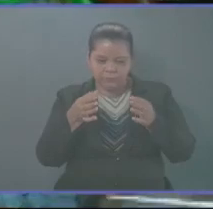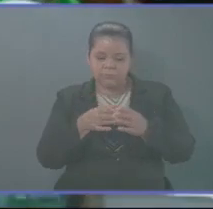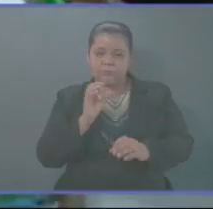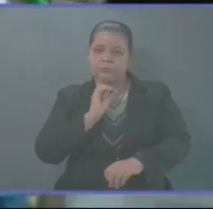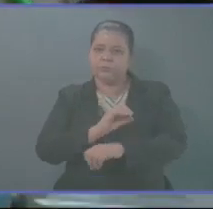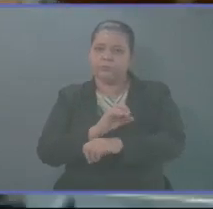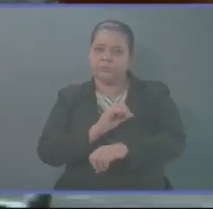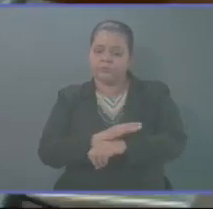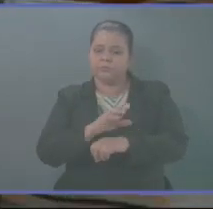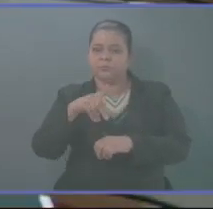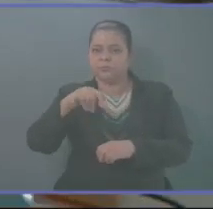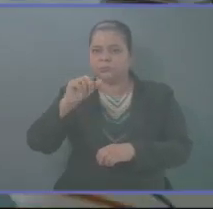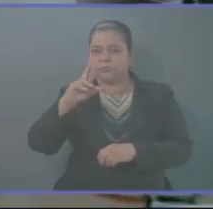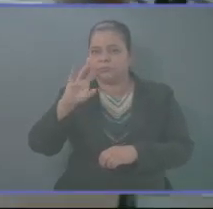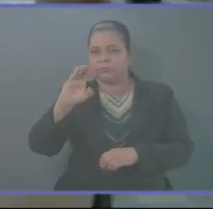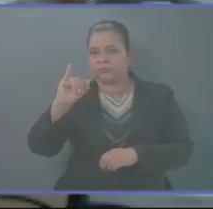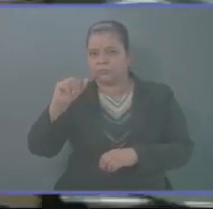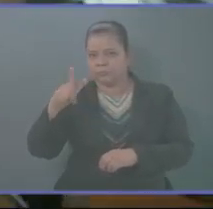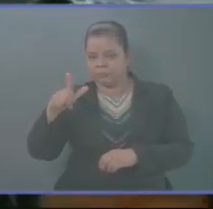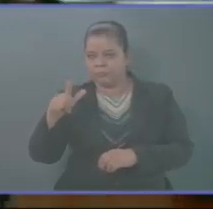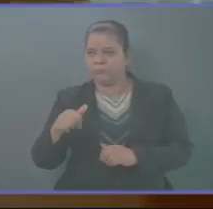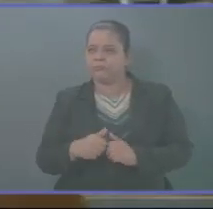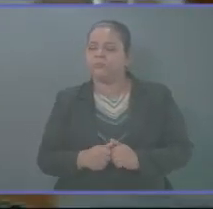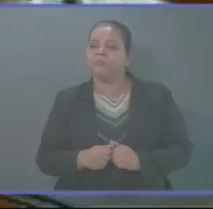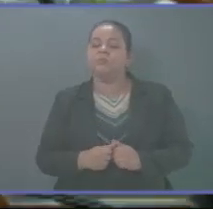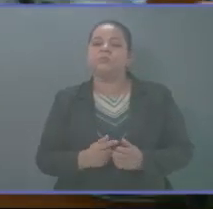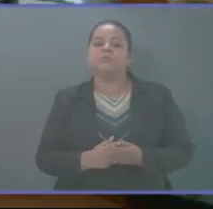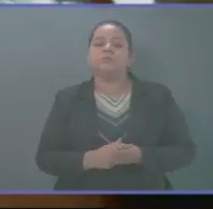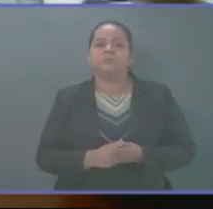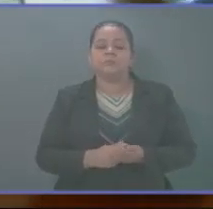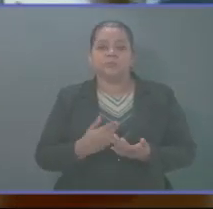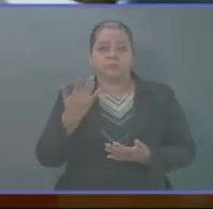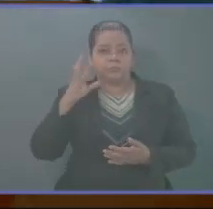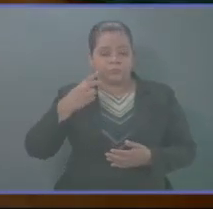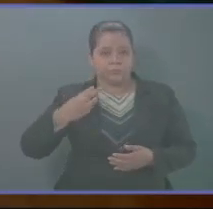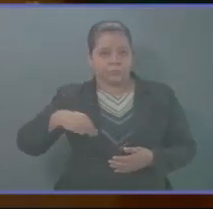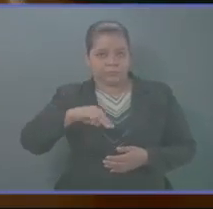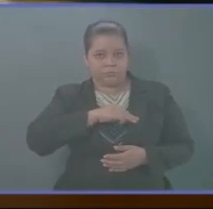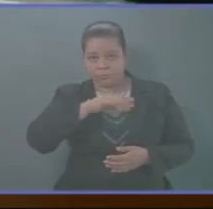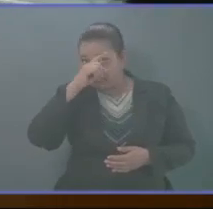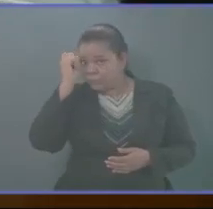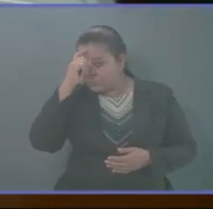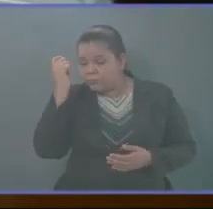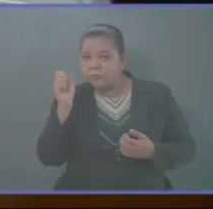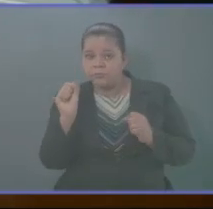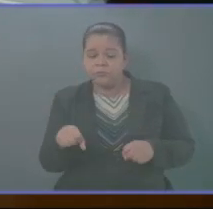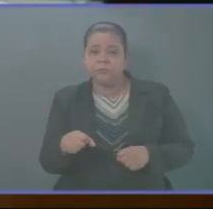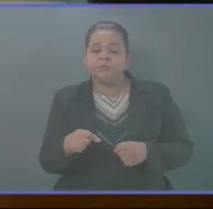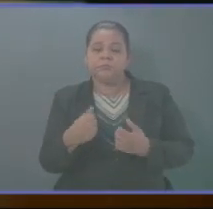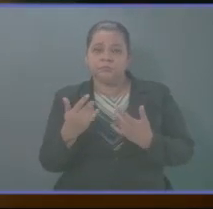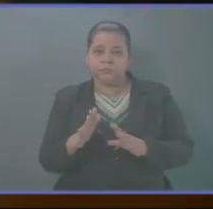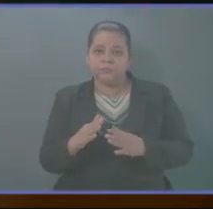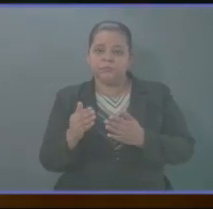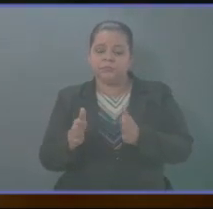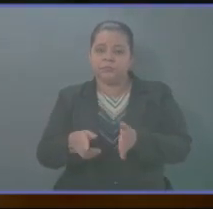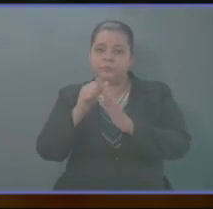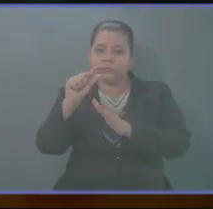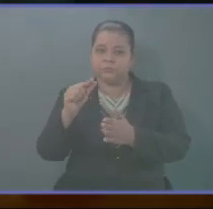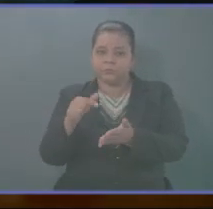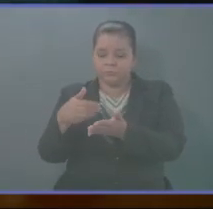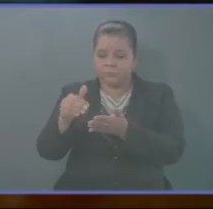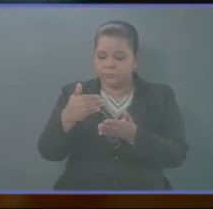recomendable parcial, donde se recomienda al ministro de Trabajo que le exija a las diferentes